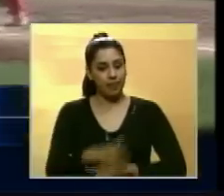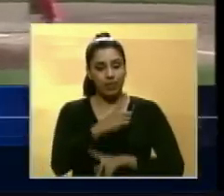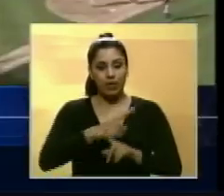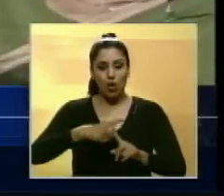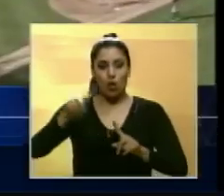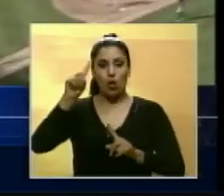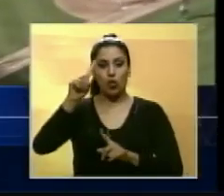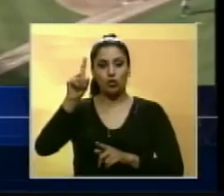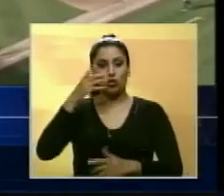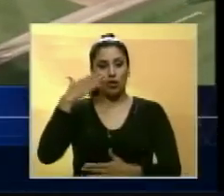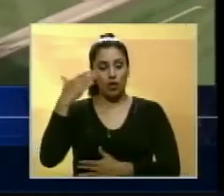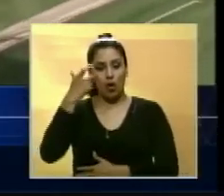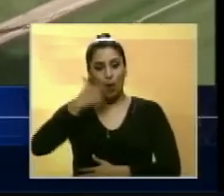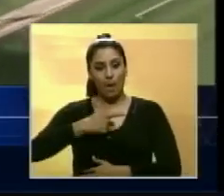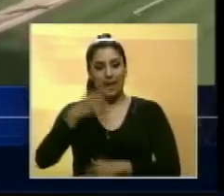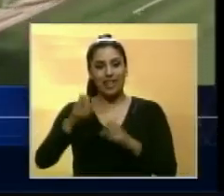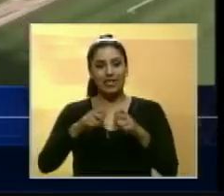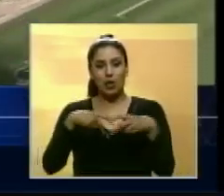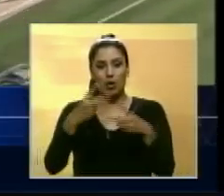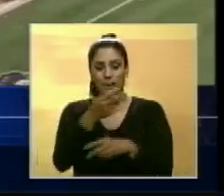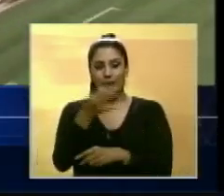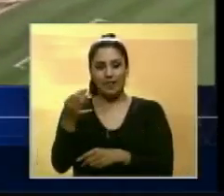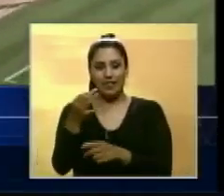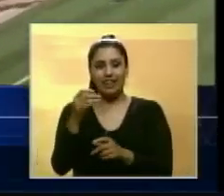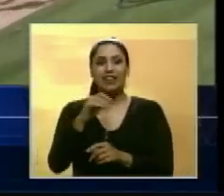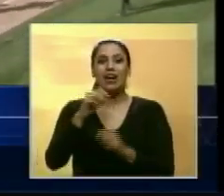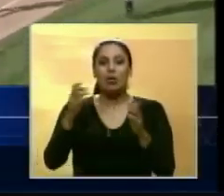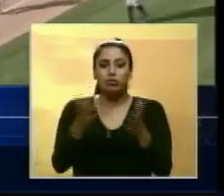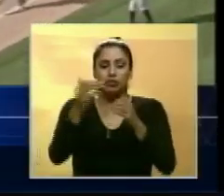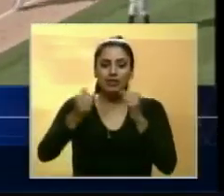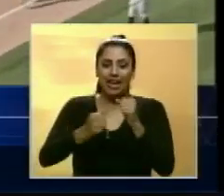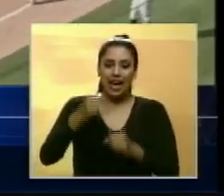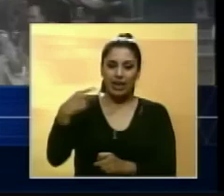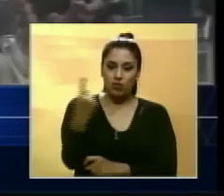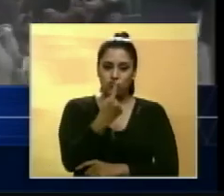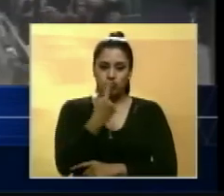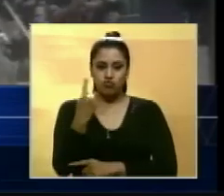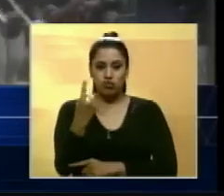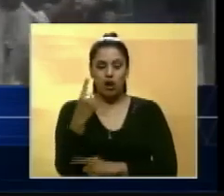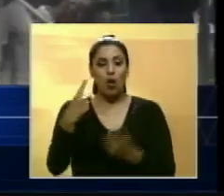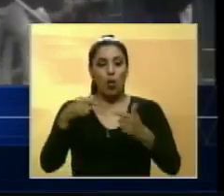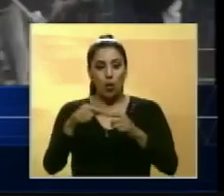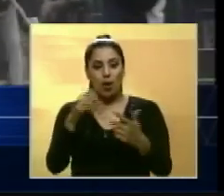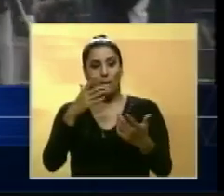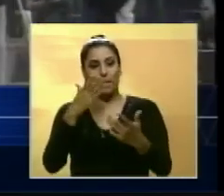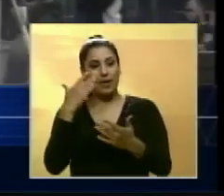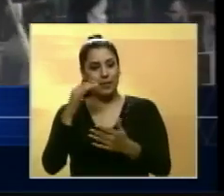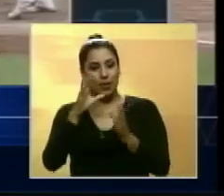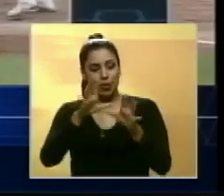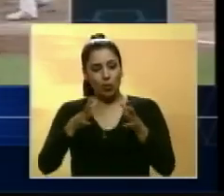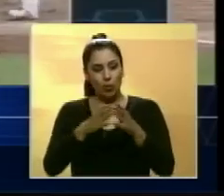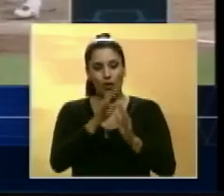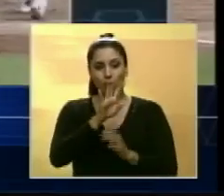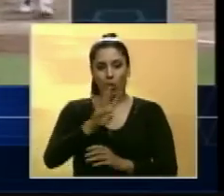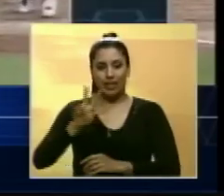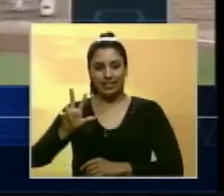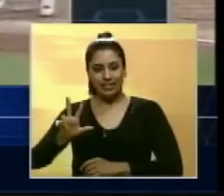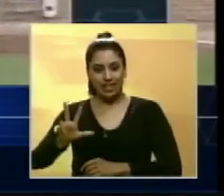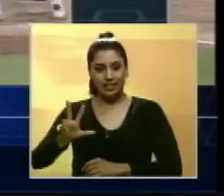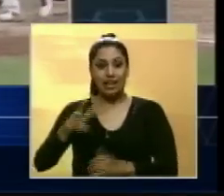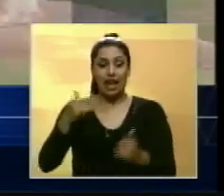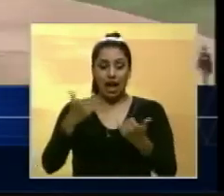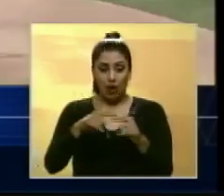En tanto, aquí vemos a Leche Amarista realizar un sprint play para impulsar la carrera que le dio la victoria a los Padres de San Diego ante los Phillies de Filadelfia con pizarra de